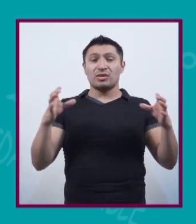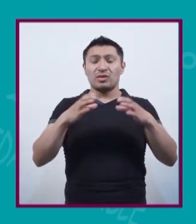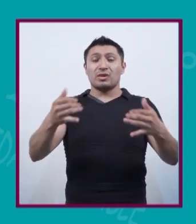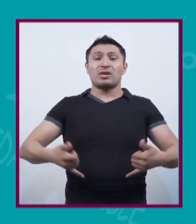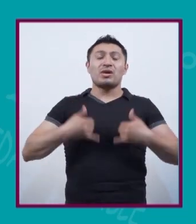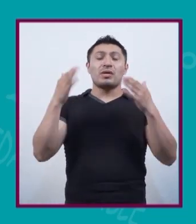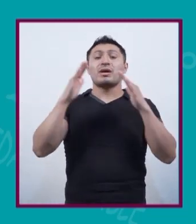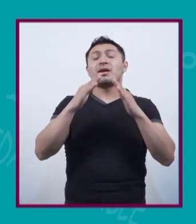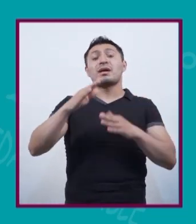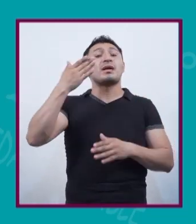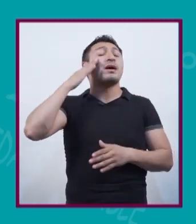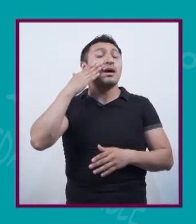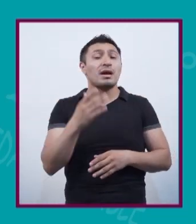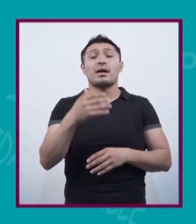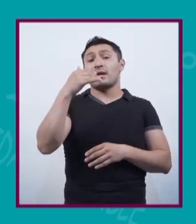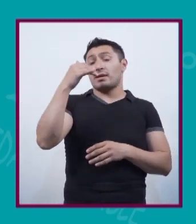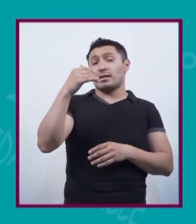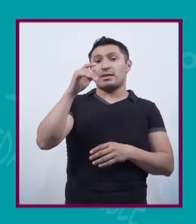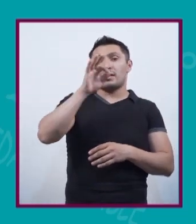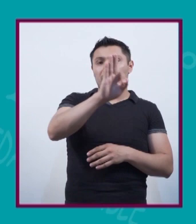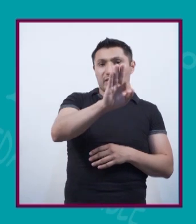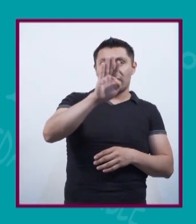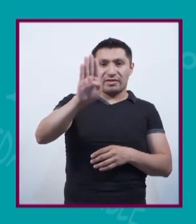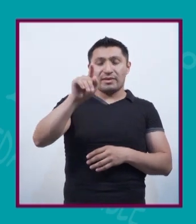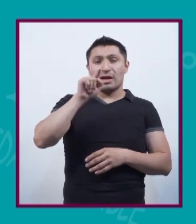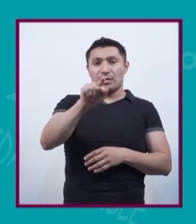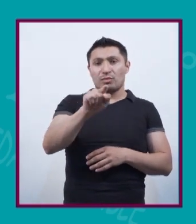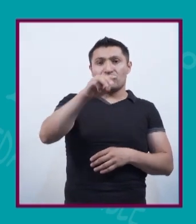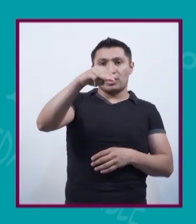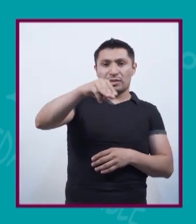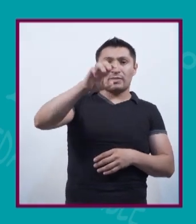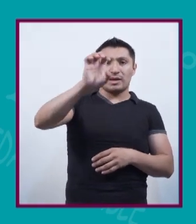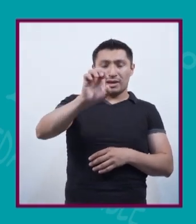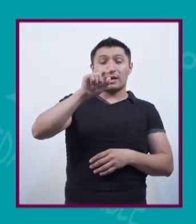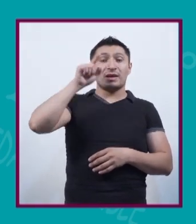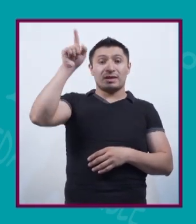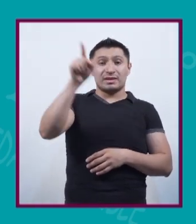jovenesencasa.cep.gob.mx, únete a la comunidad de Jóvenes en Casa en Facebook,